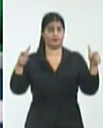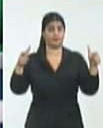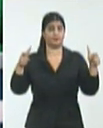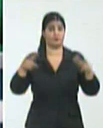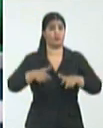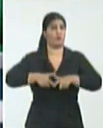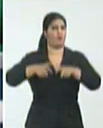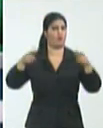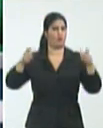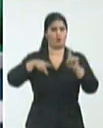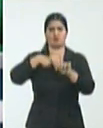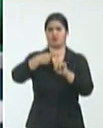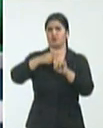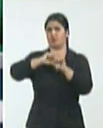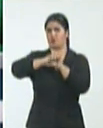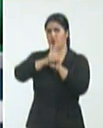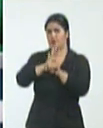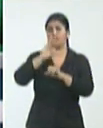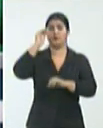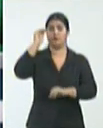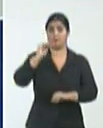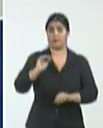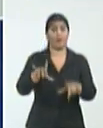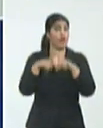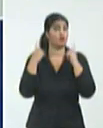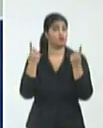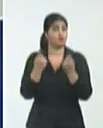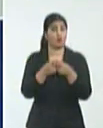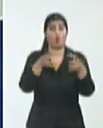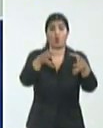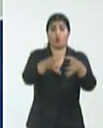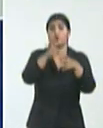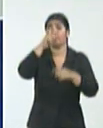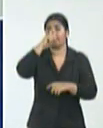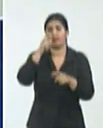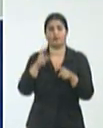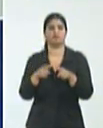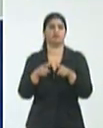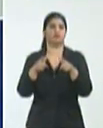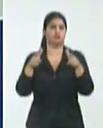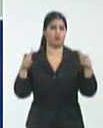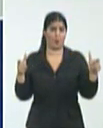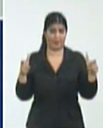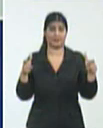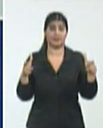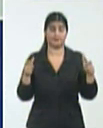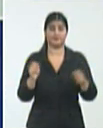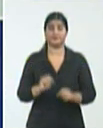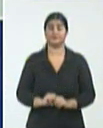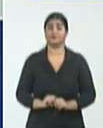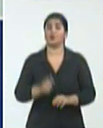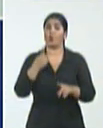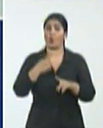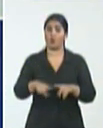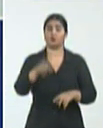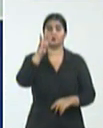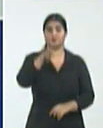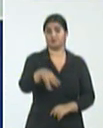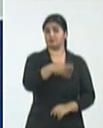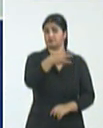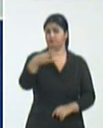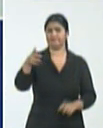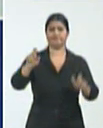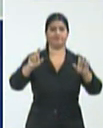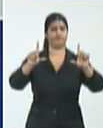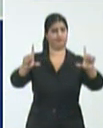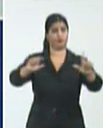enfermedad. El gráfico que resume el comportamiento de los pacientes pediátricos